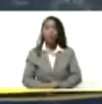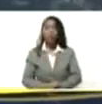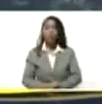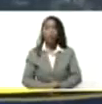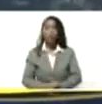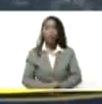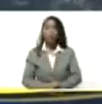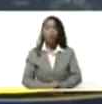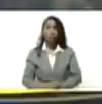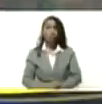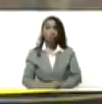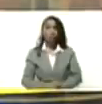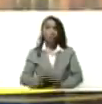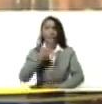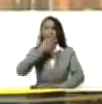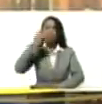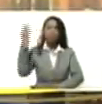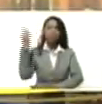efe